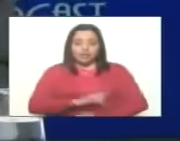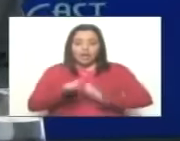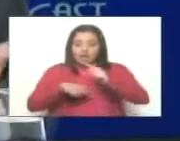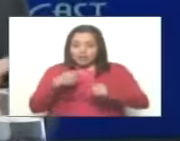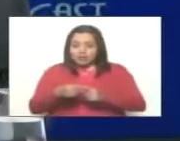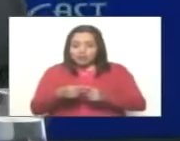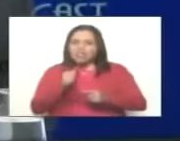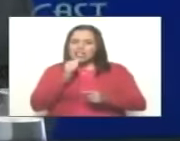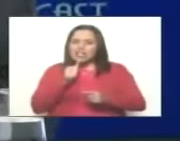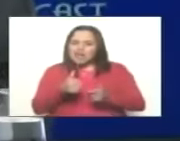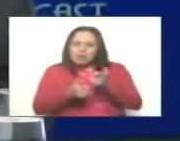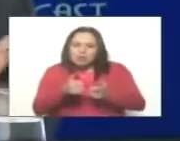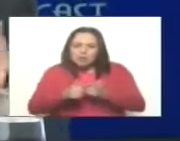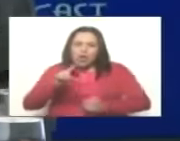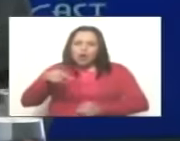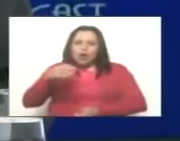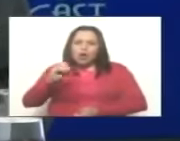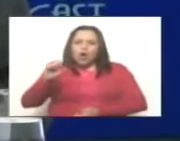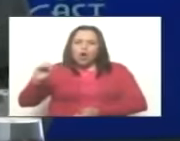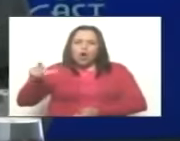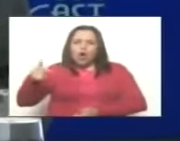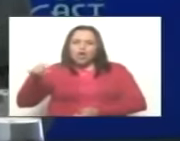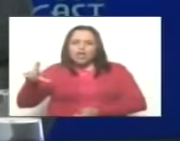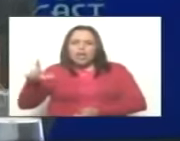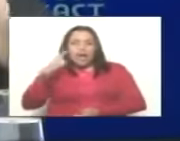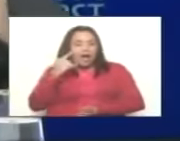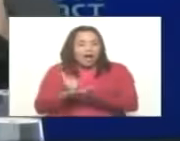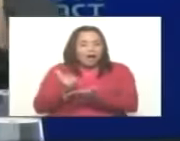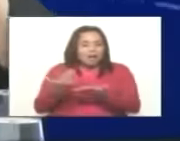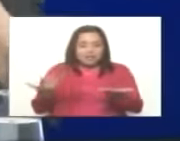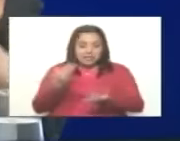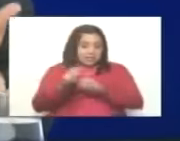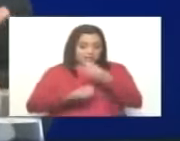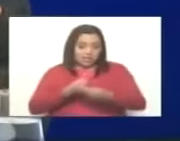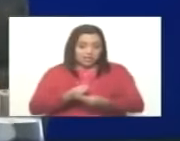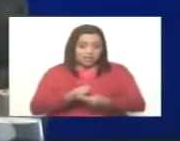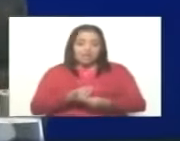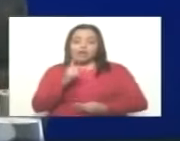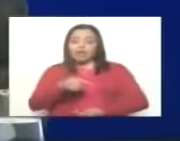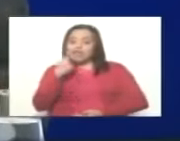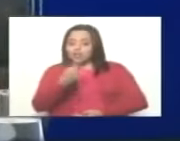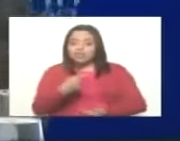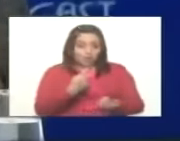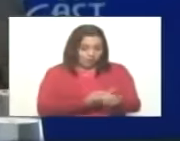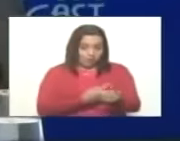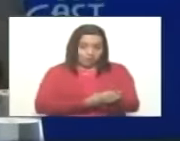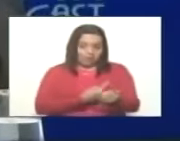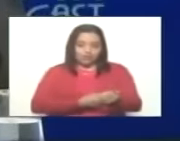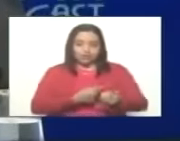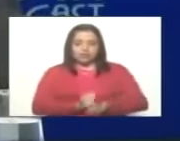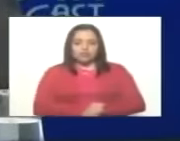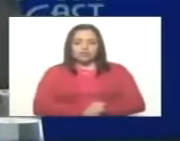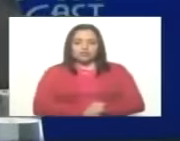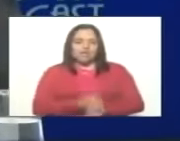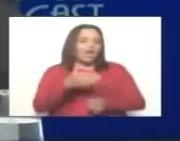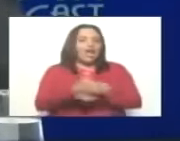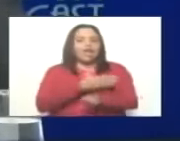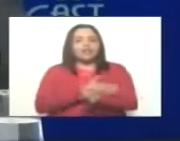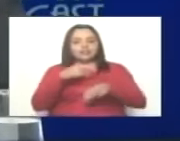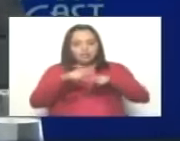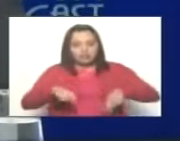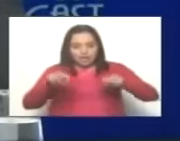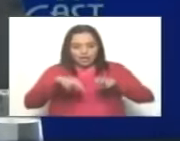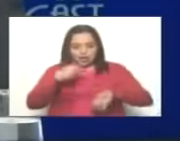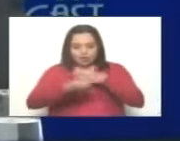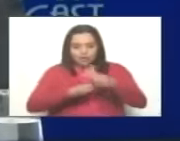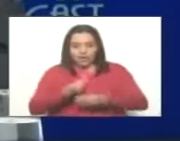mete en Google a ver qué es lo que está pasando? Eso lo había dicho también el hermano en las declaraciones que él da el 20